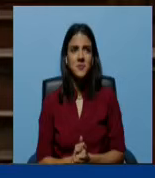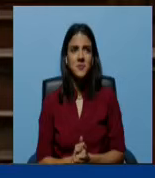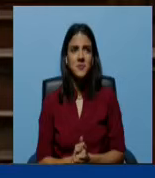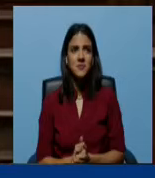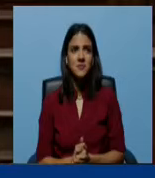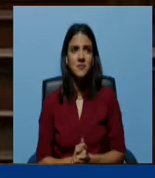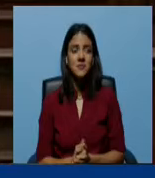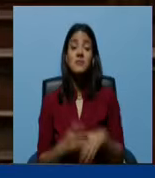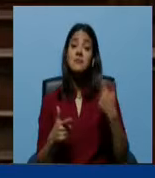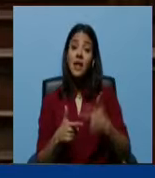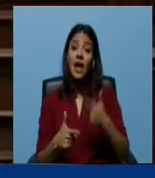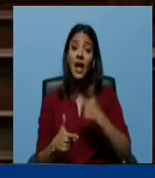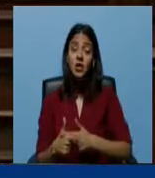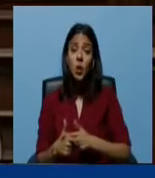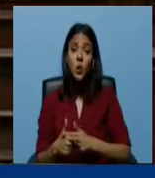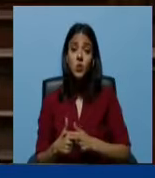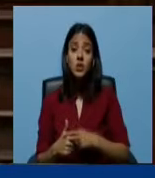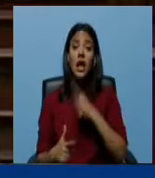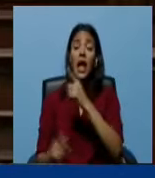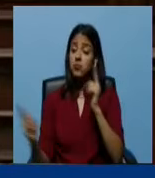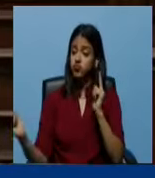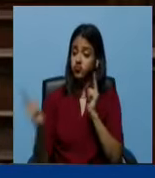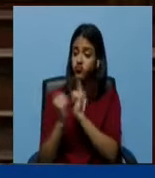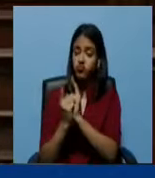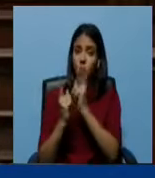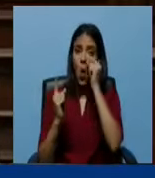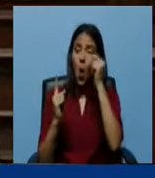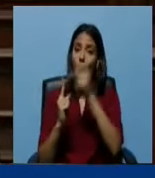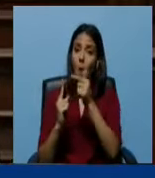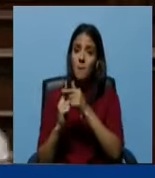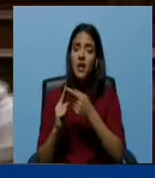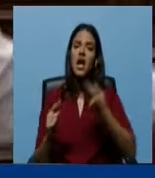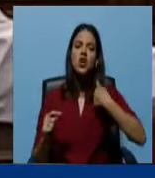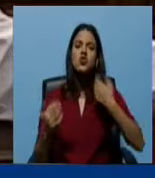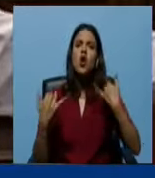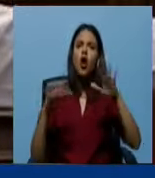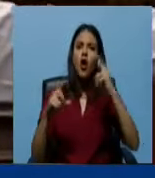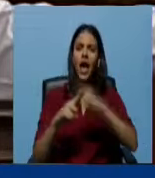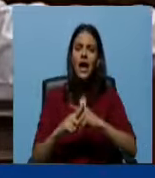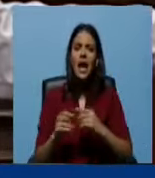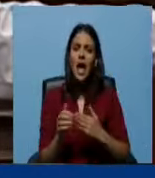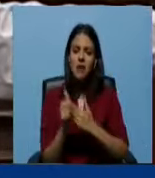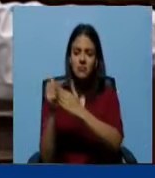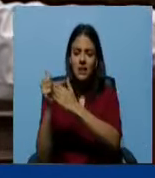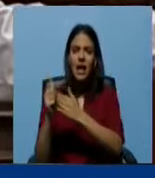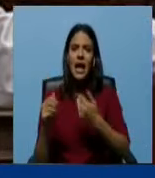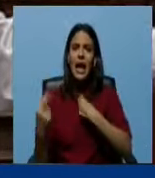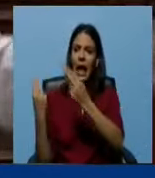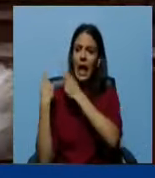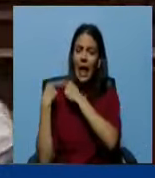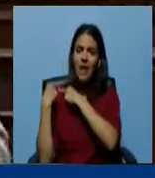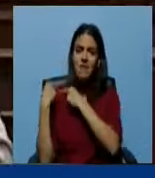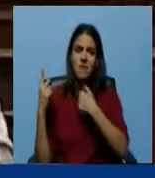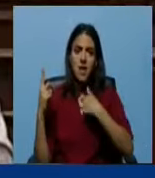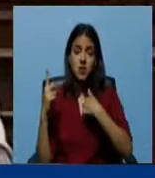Y entonces él una vez se me acercó. A mí me eligen jefe de lo que llamaban la fracción parlamentaria. Ya no se llama así.